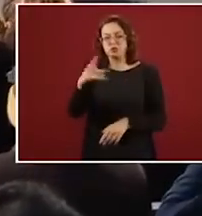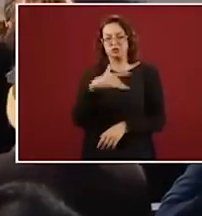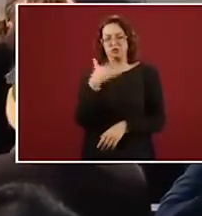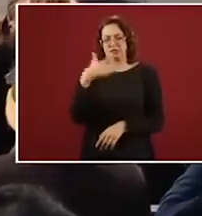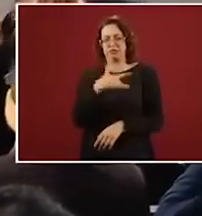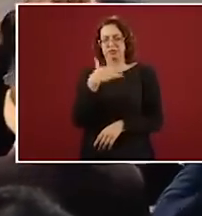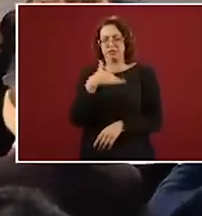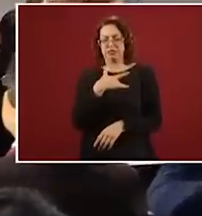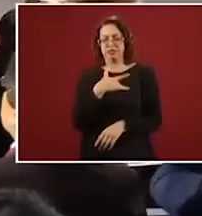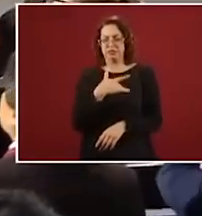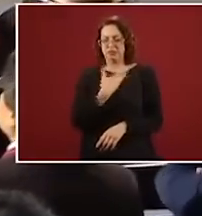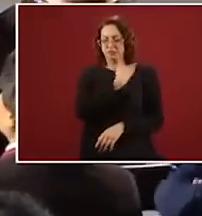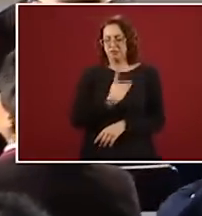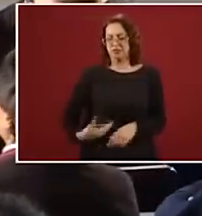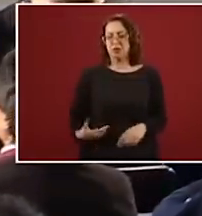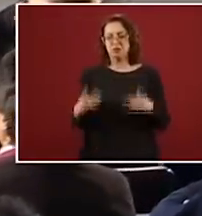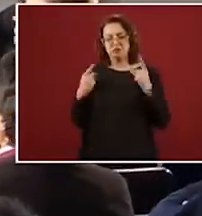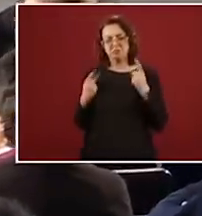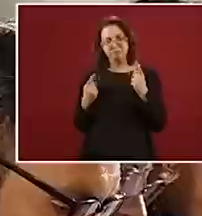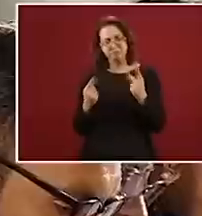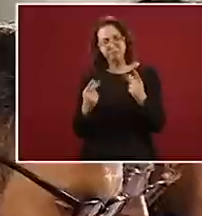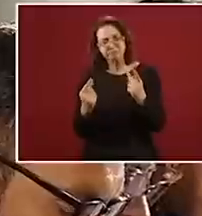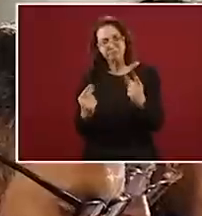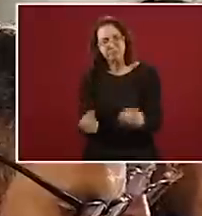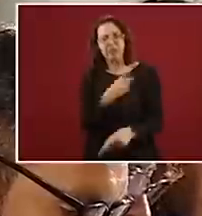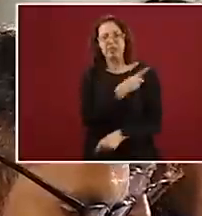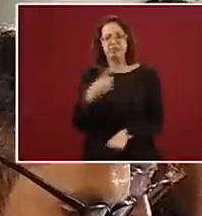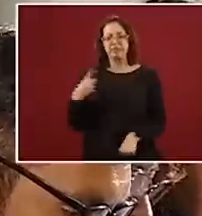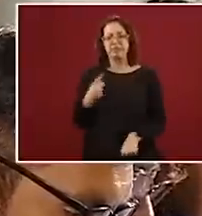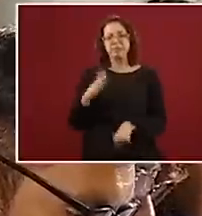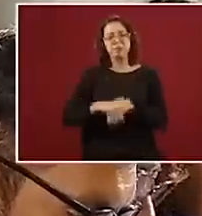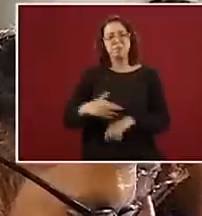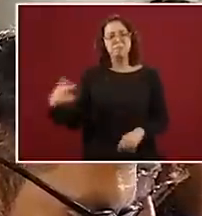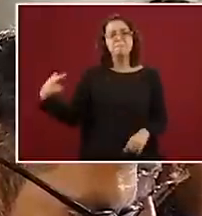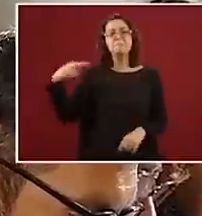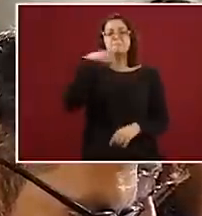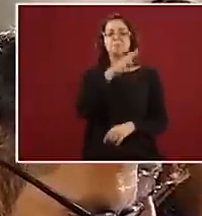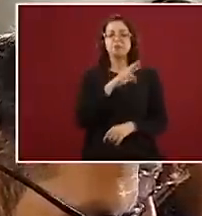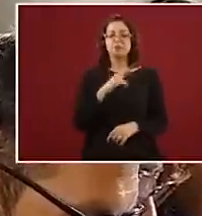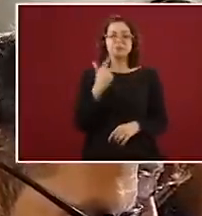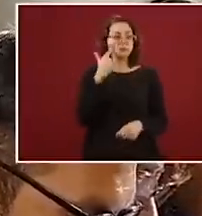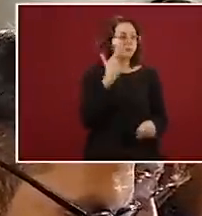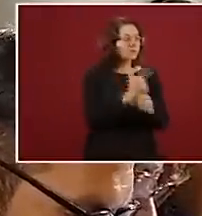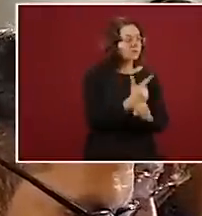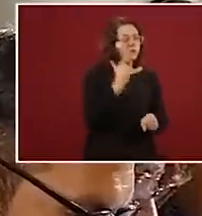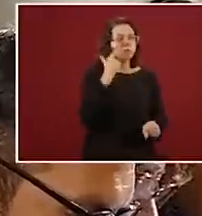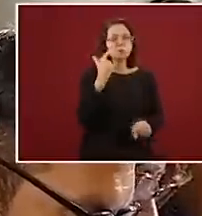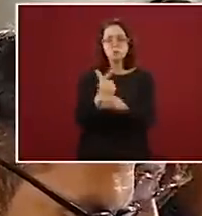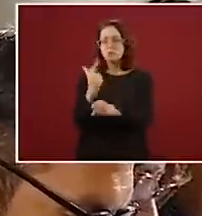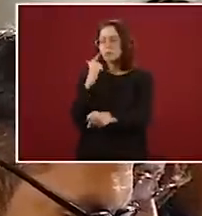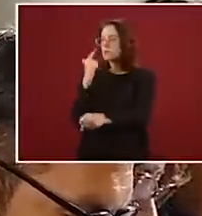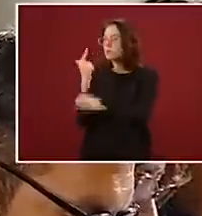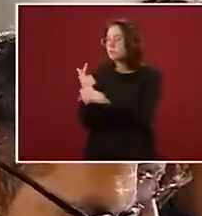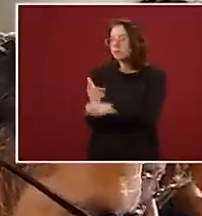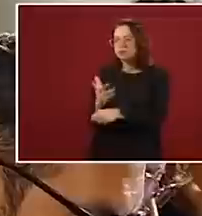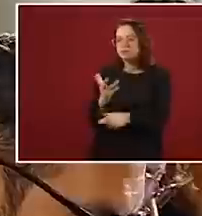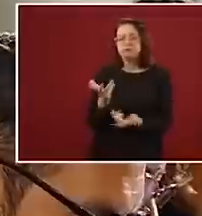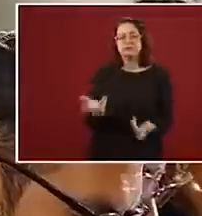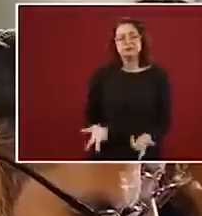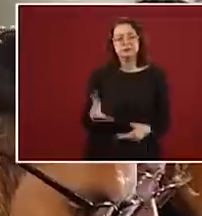que su presidencia debe acelerarle? ¿Debe, a través de lo que descubre, de lo que va